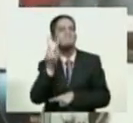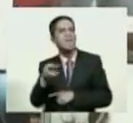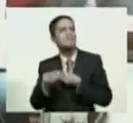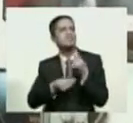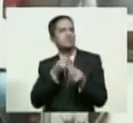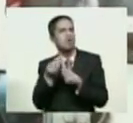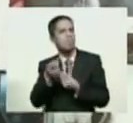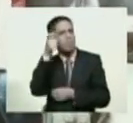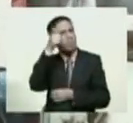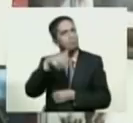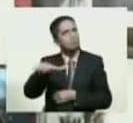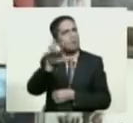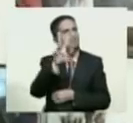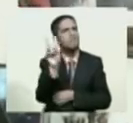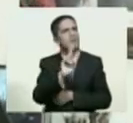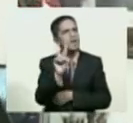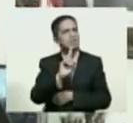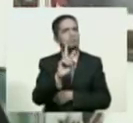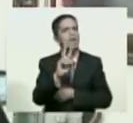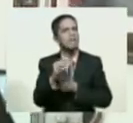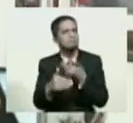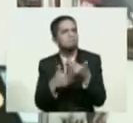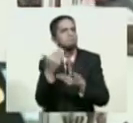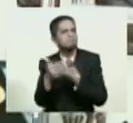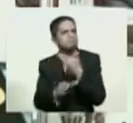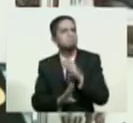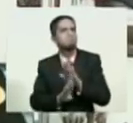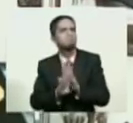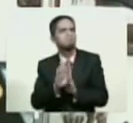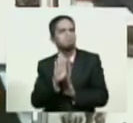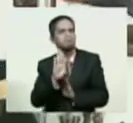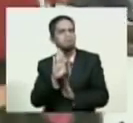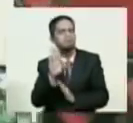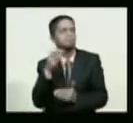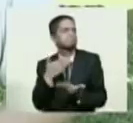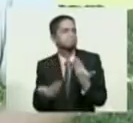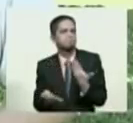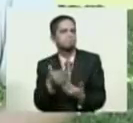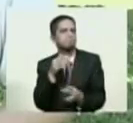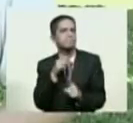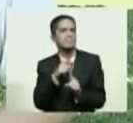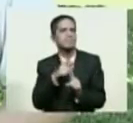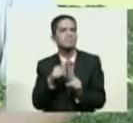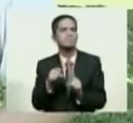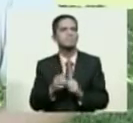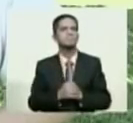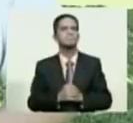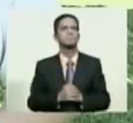capacidad del pueblo venezolano para salir adelante en medio de las más grandes dificultades.